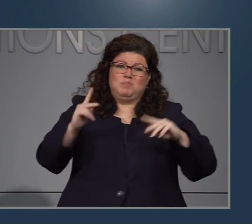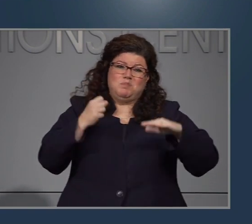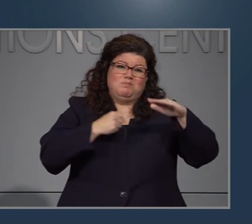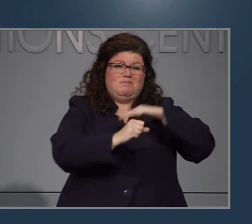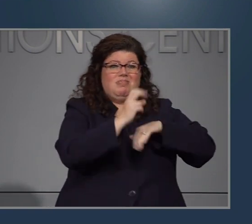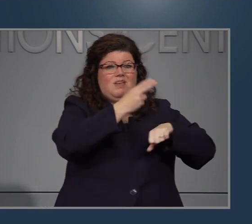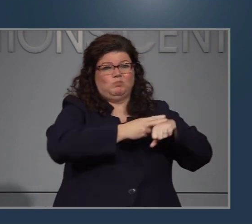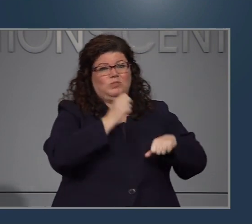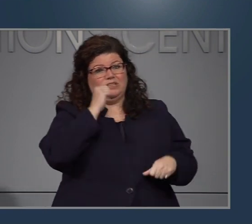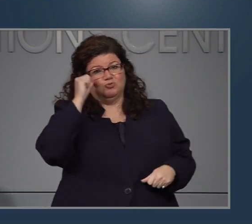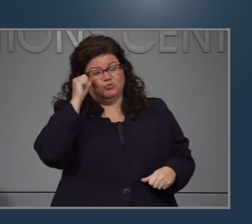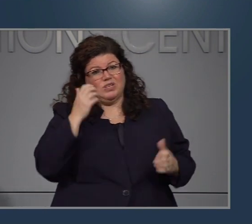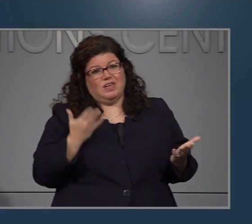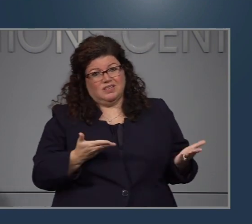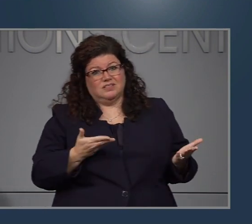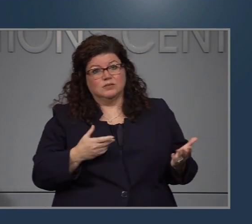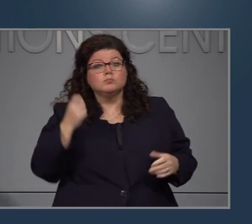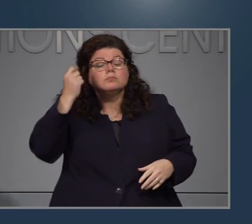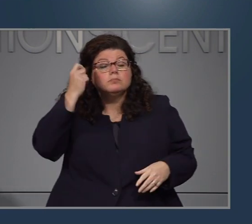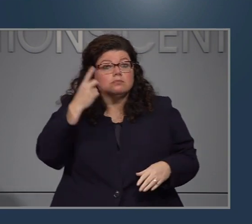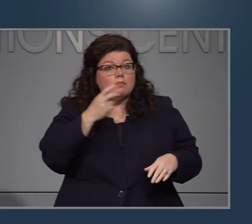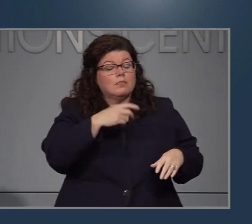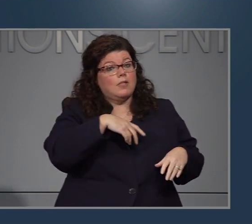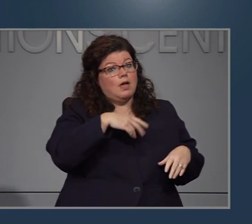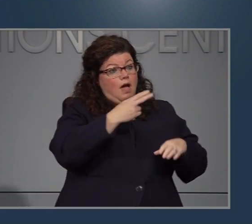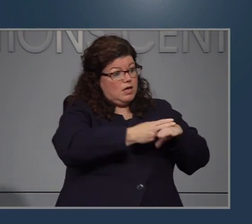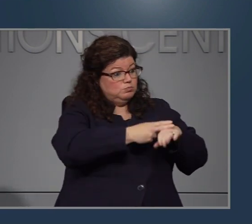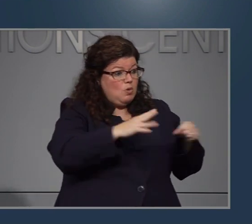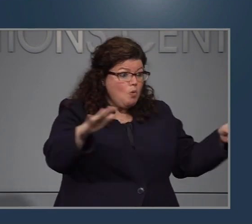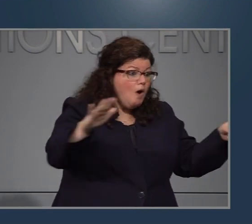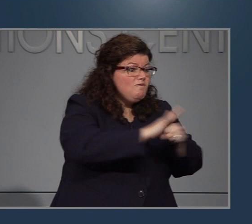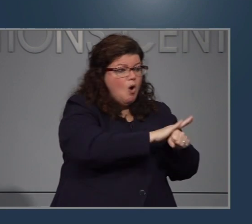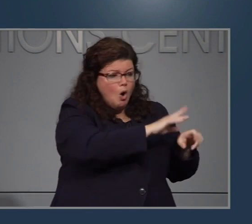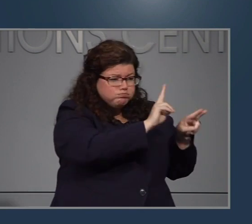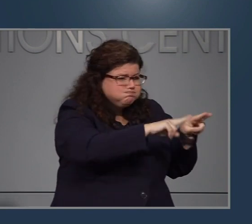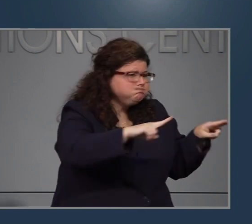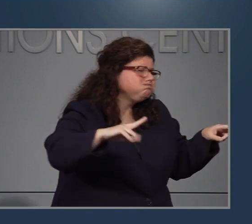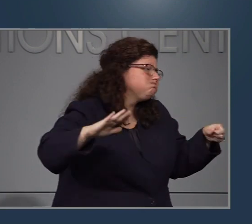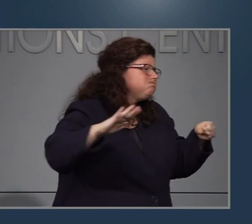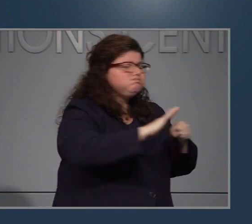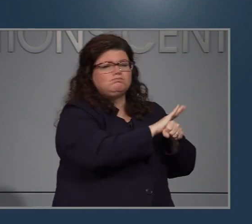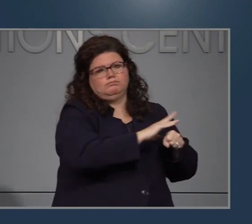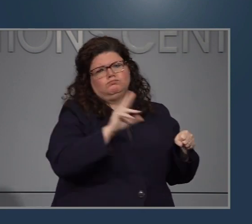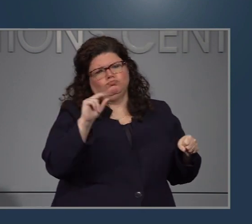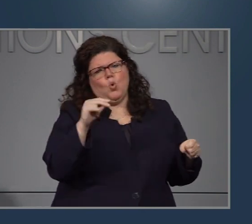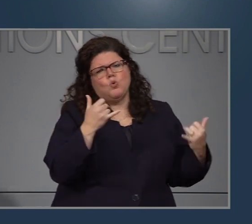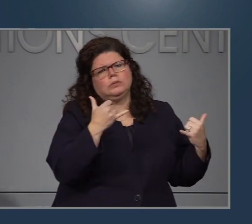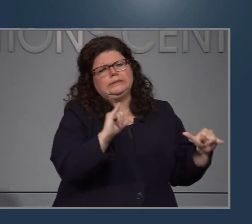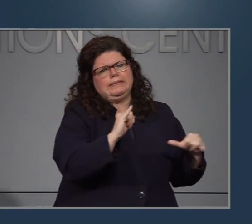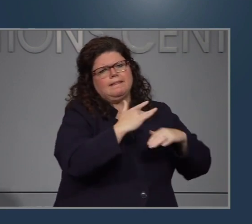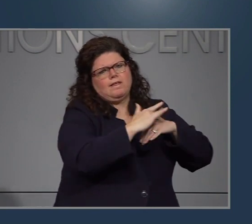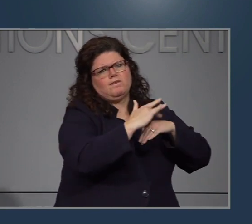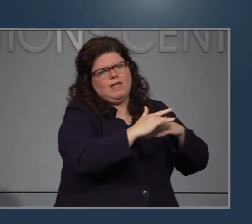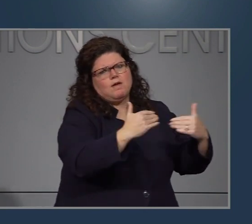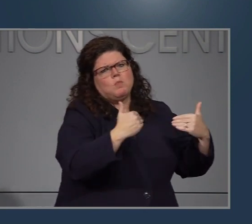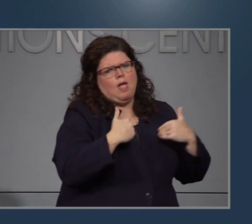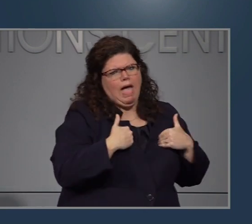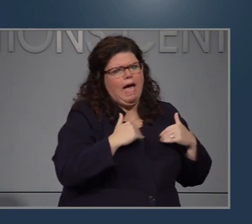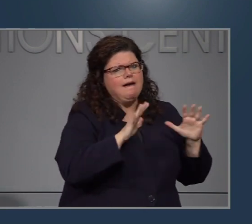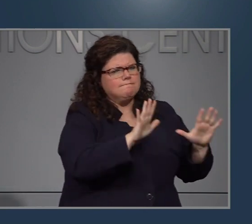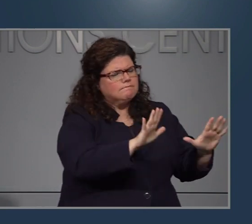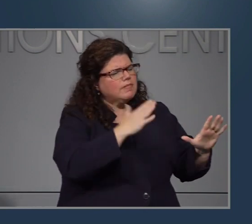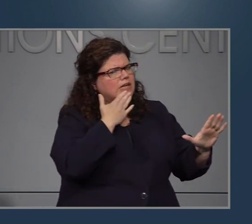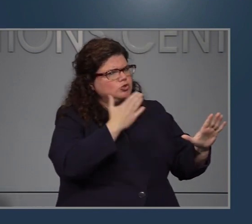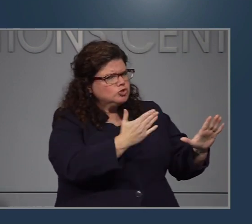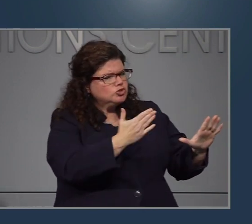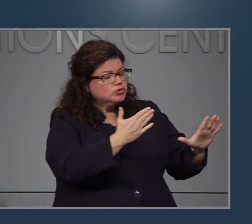con 915 personas. Nuestros hospitales continúan teniendo la capacidad para cumplir con la demanda